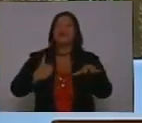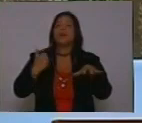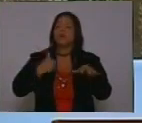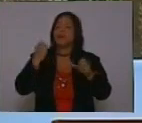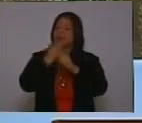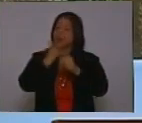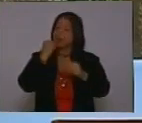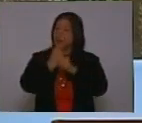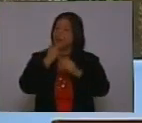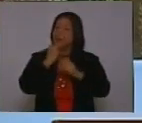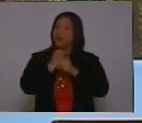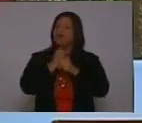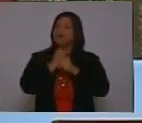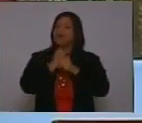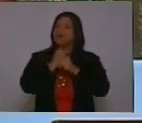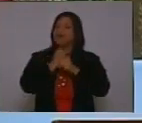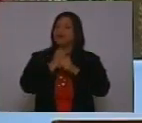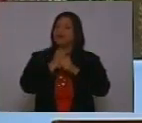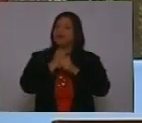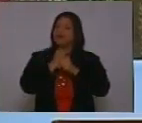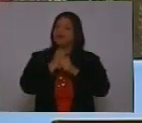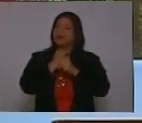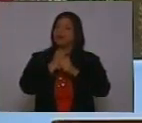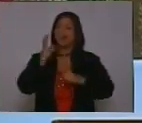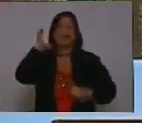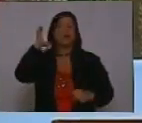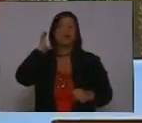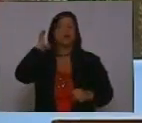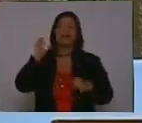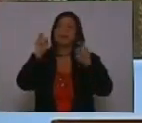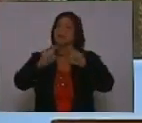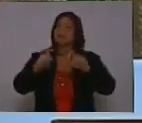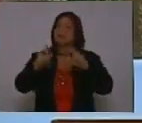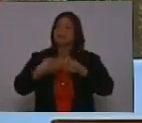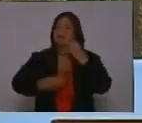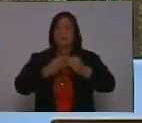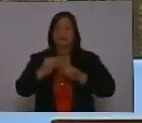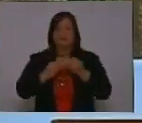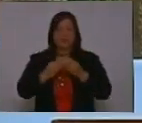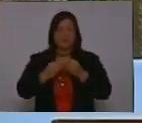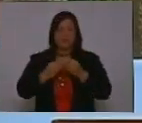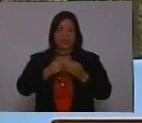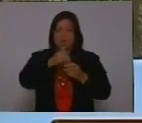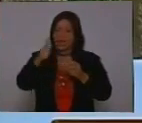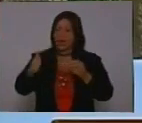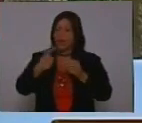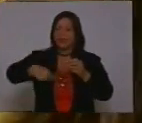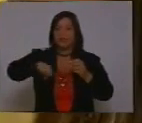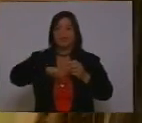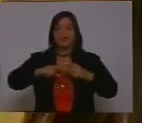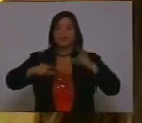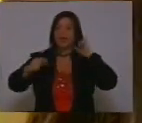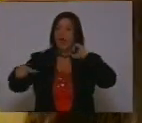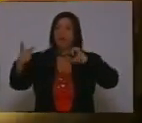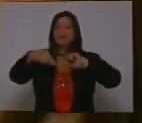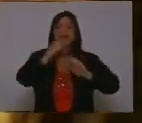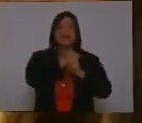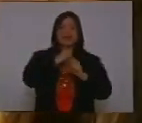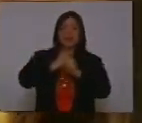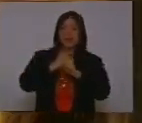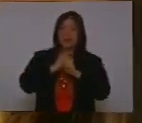trabajo y la concientización que se debe hacer desde cada uno de nuestros ámbitos.